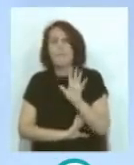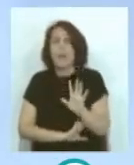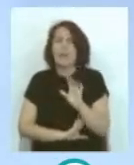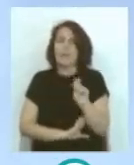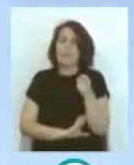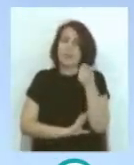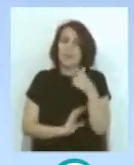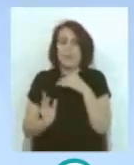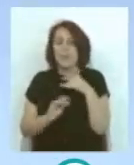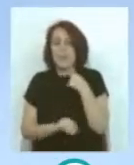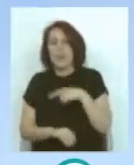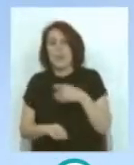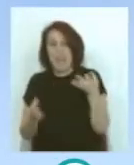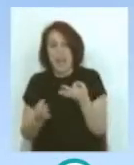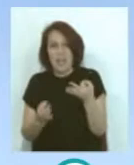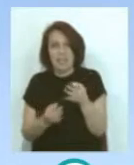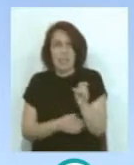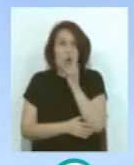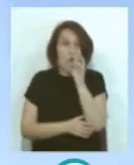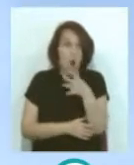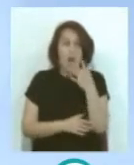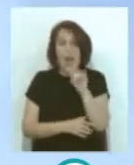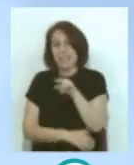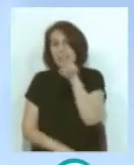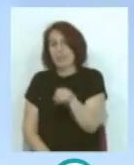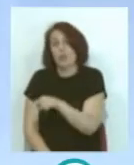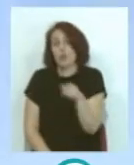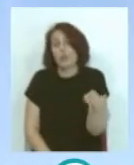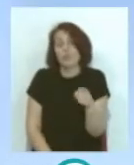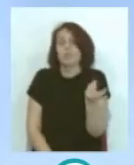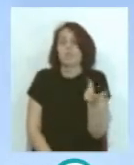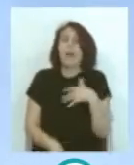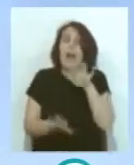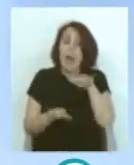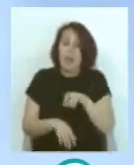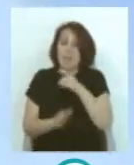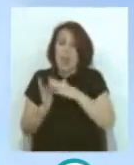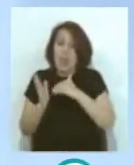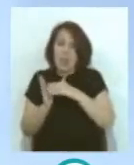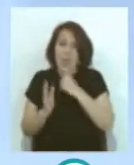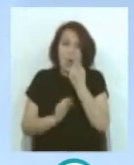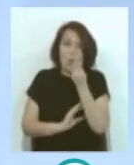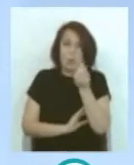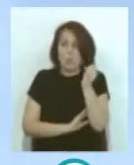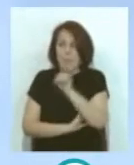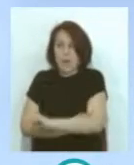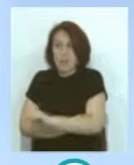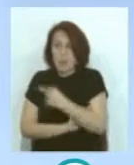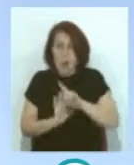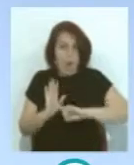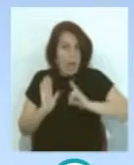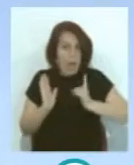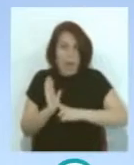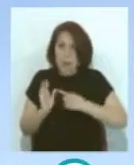gana y se pierde el partido son si metes o no metes goles. El Cádiz metió uno más que el Valencia, un gol totalmente legal, como el que marcó